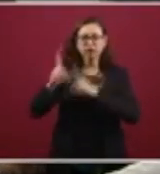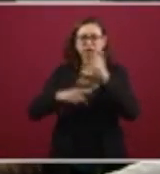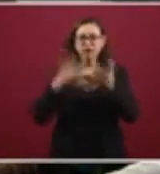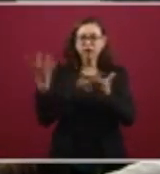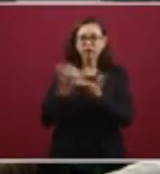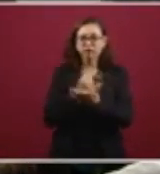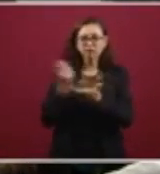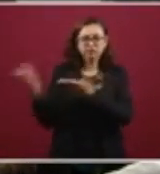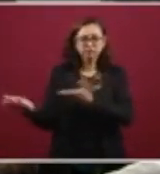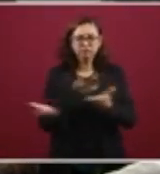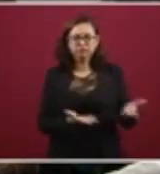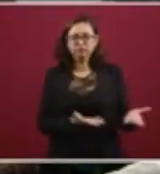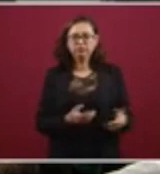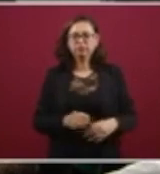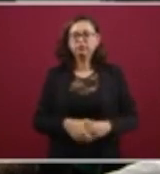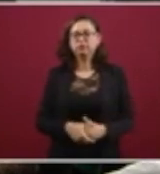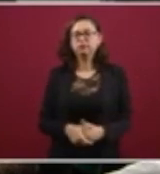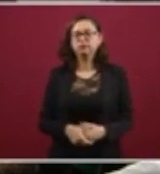Adelante.